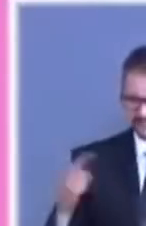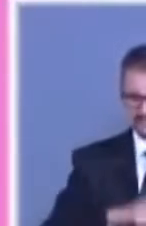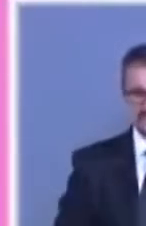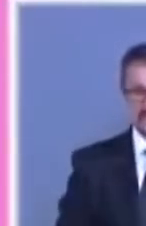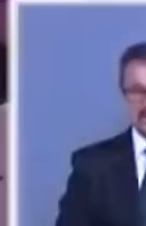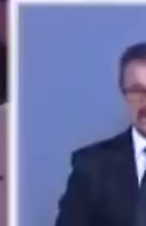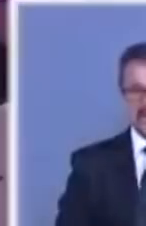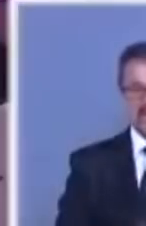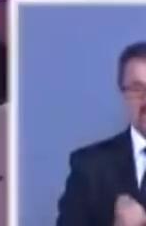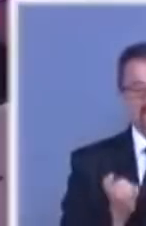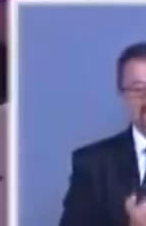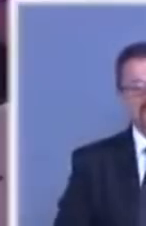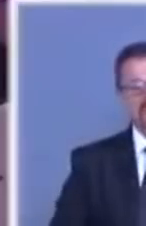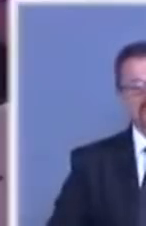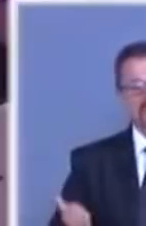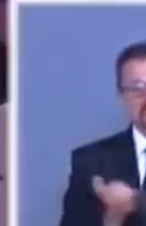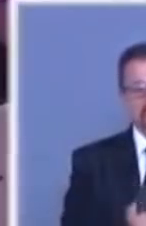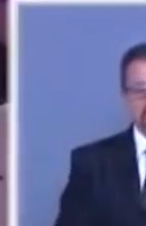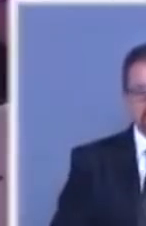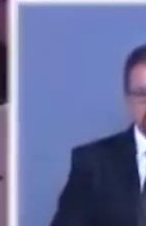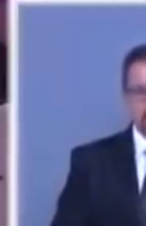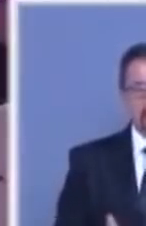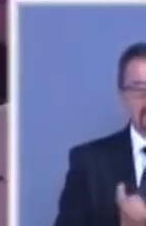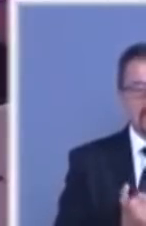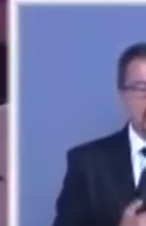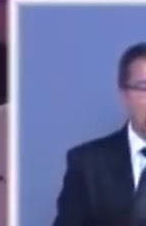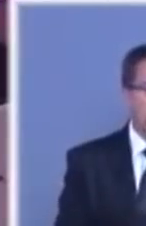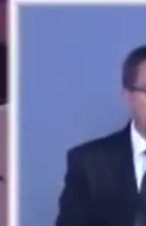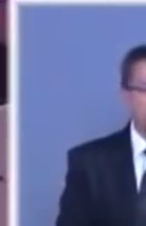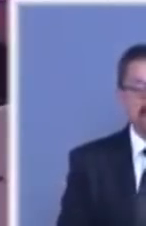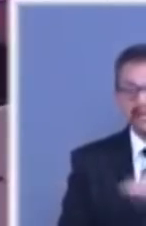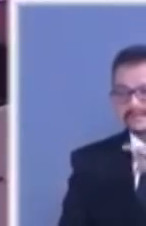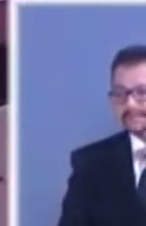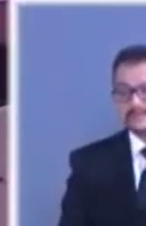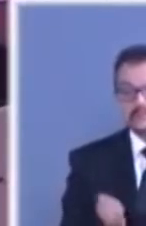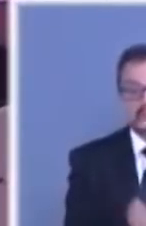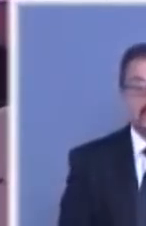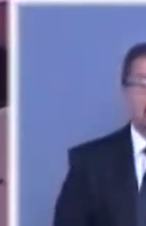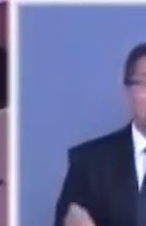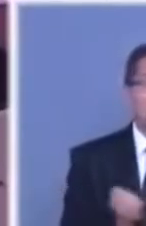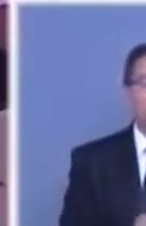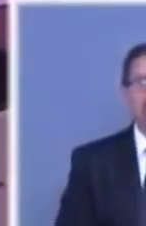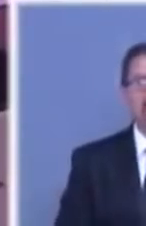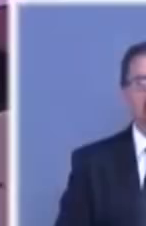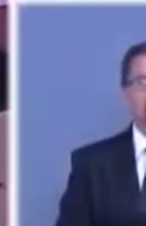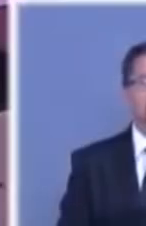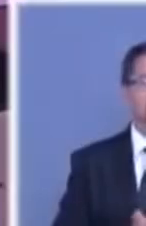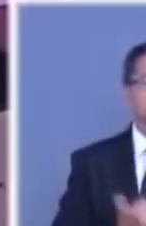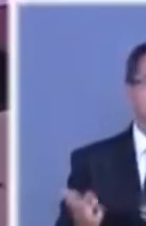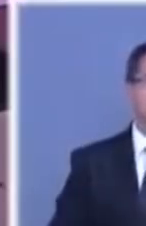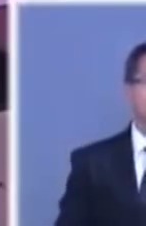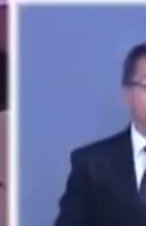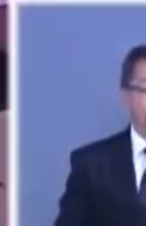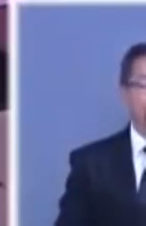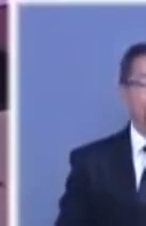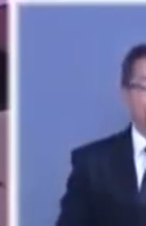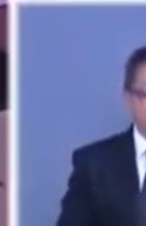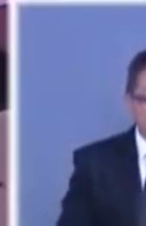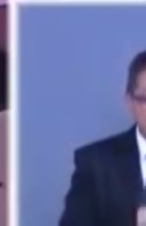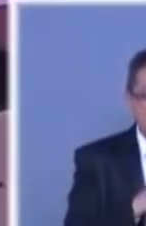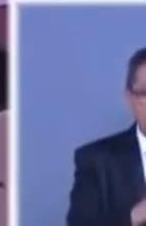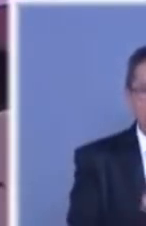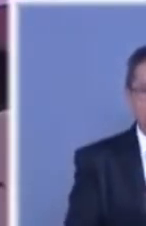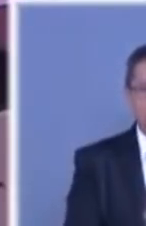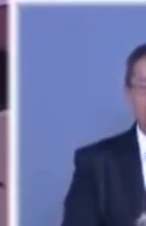se está repitiendo. Yo tengo 27 años trabajando en este estado, cerca de la gente, dando resultados, y